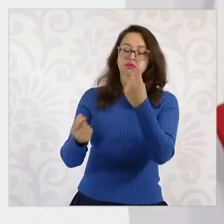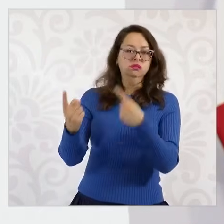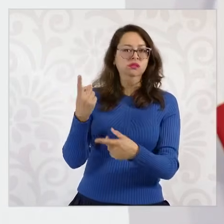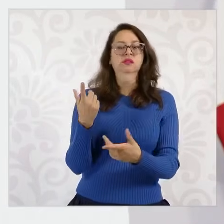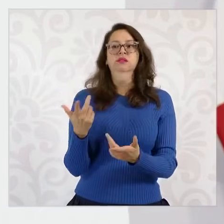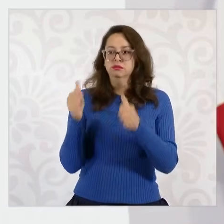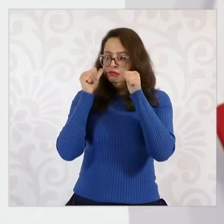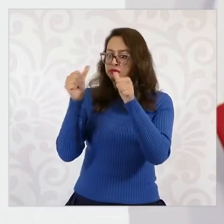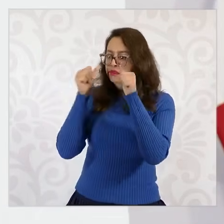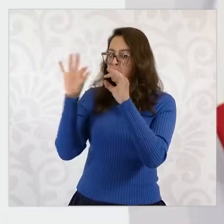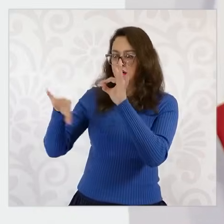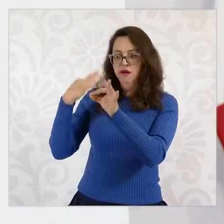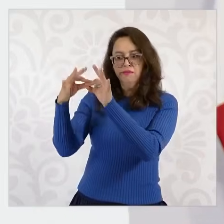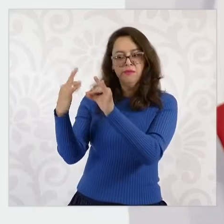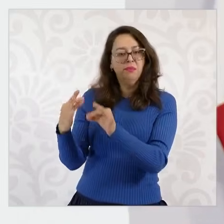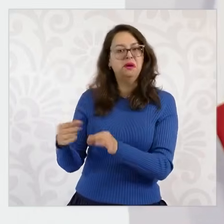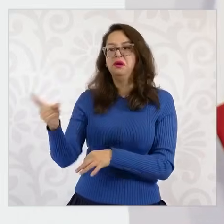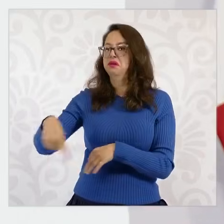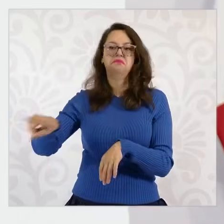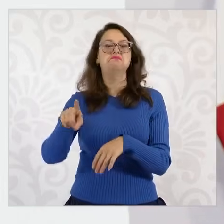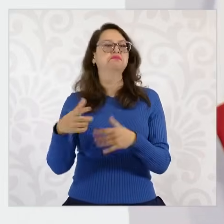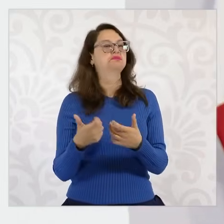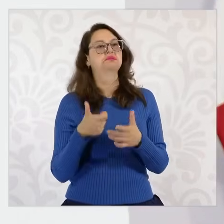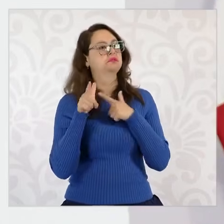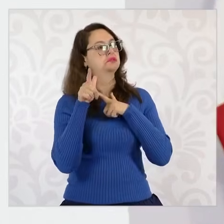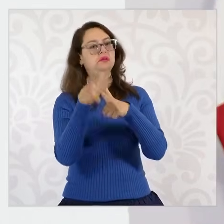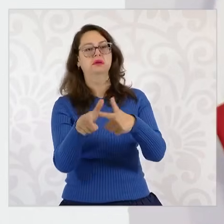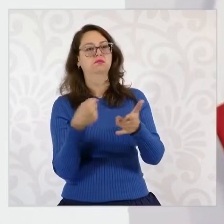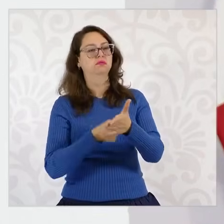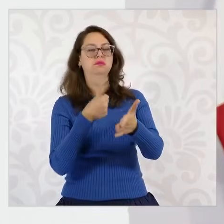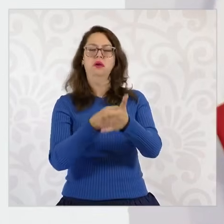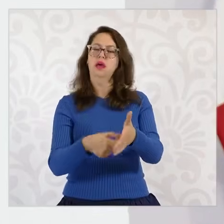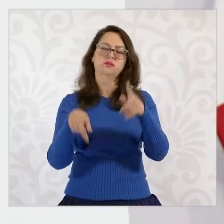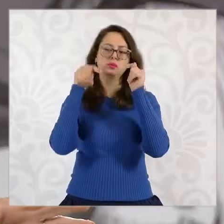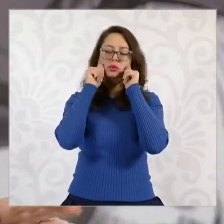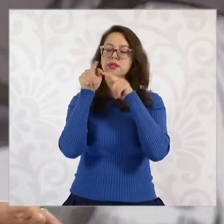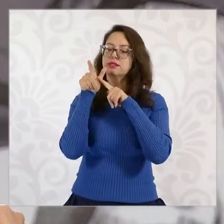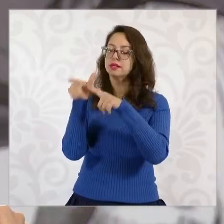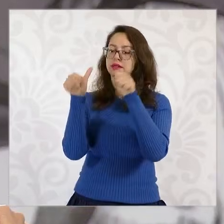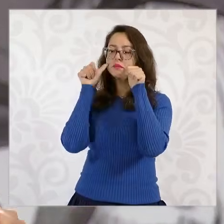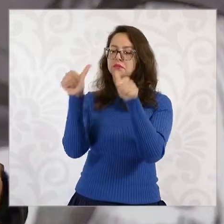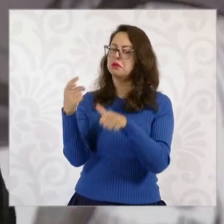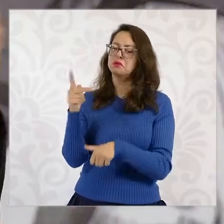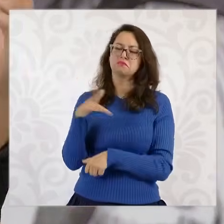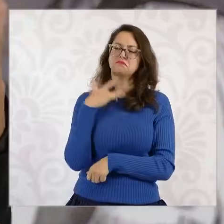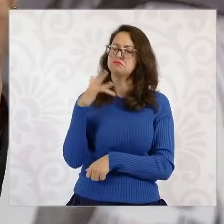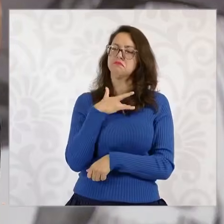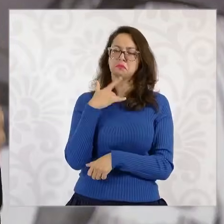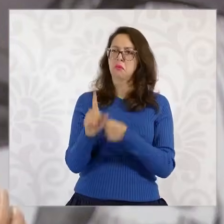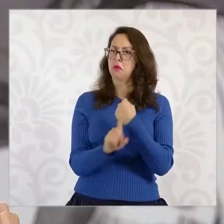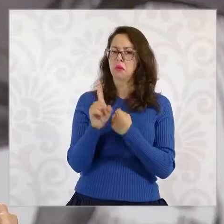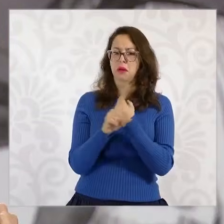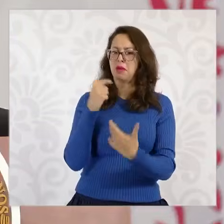y que de todas maneras pues tenemos que atenderlos, tenemos que estar cerca. Entonces, pero no se van a recrudecer eso, lo que